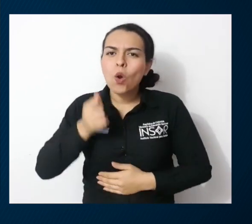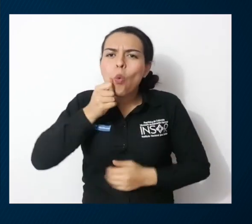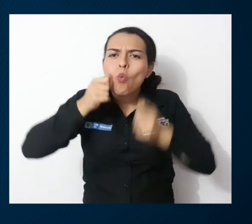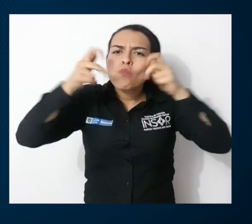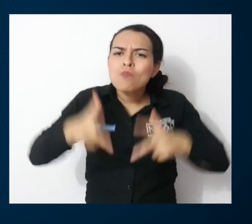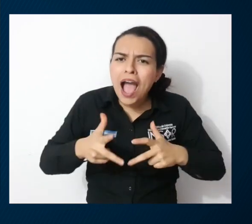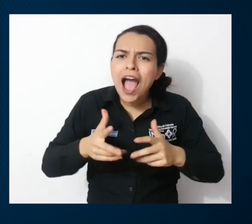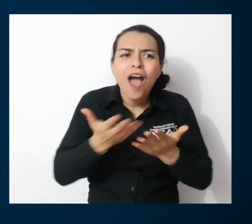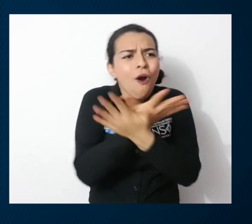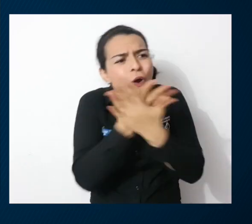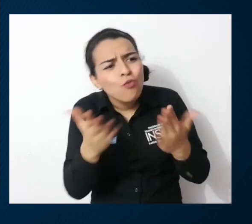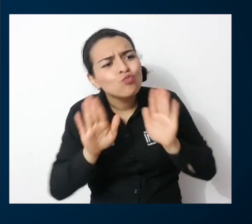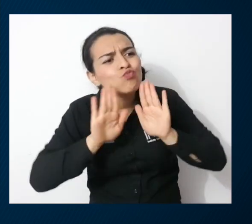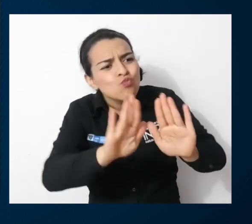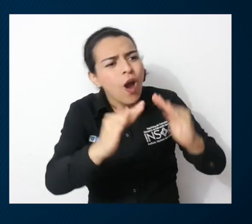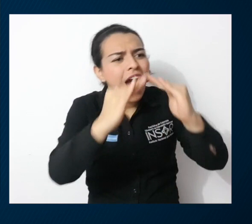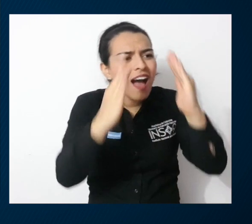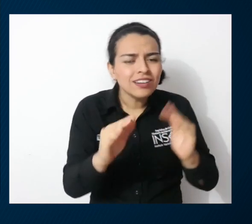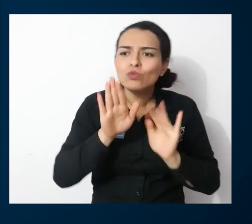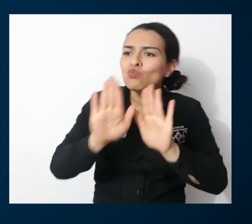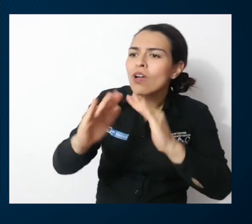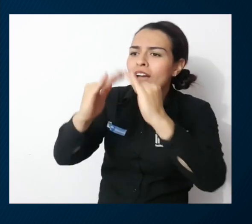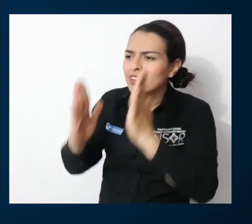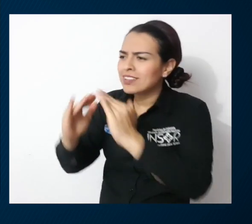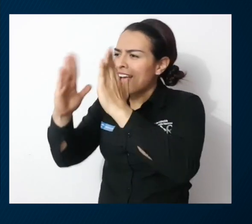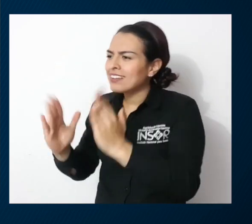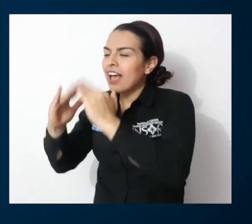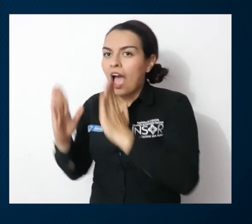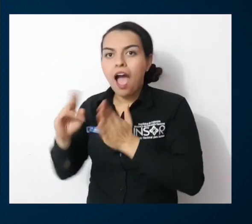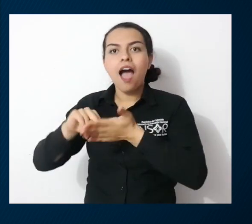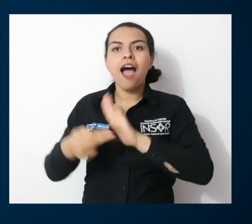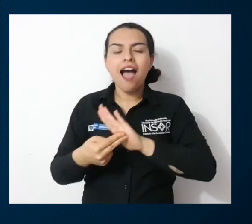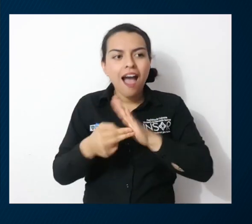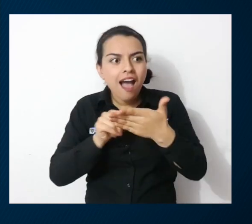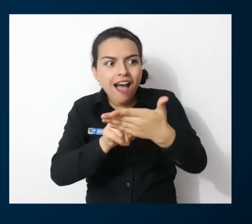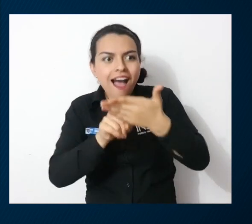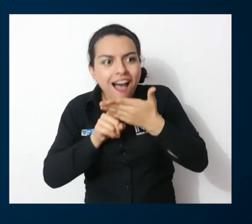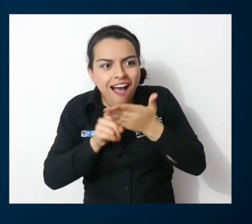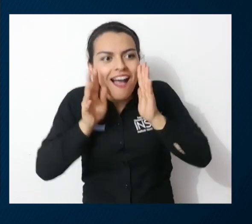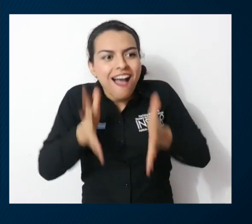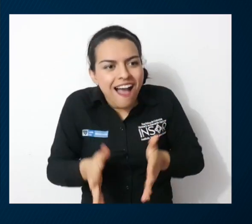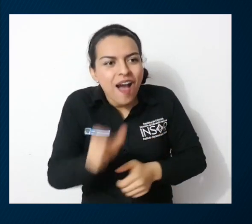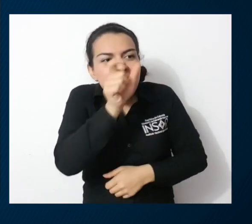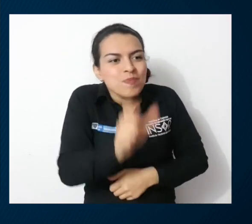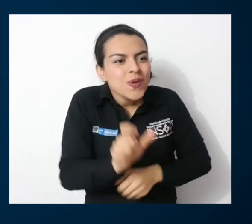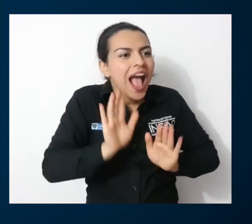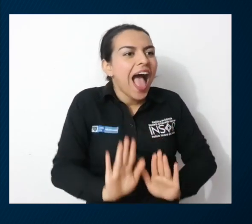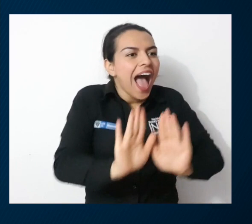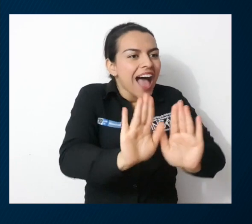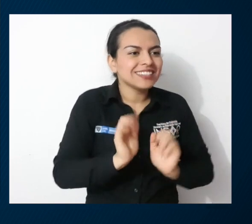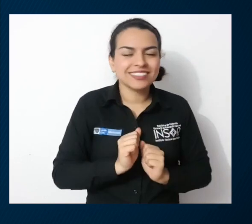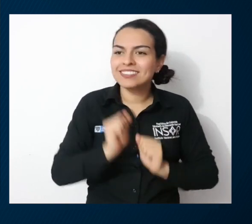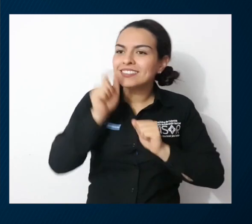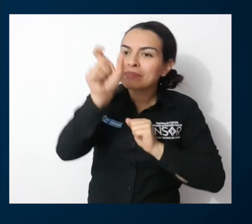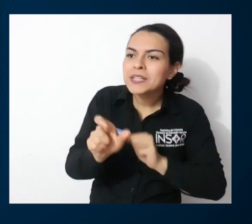humanos, más integrales, digamos, porque nos permite ver un poquito más de lo que